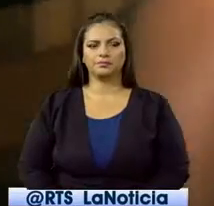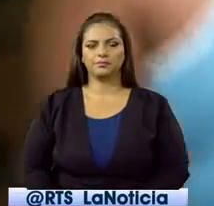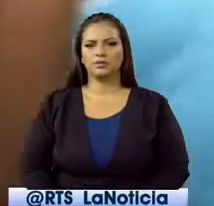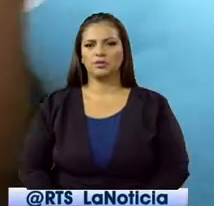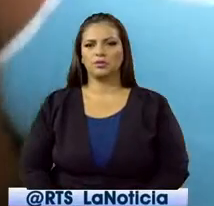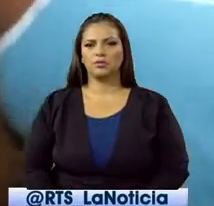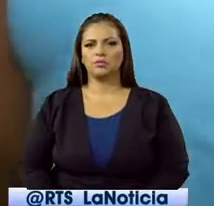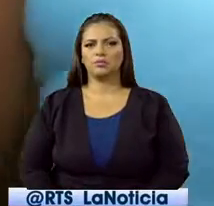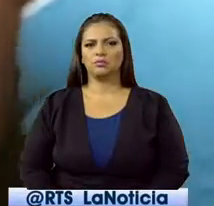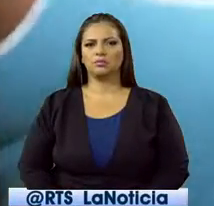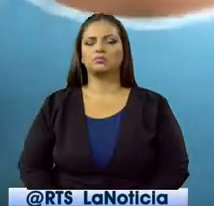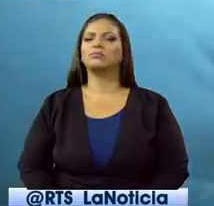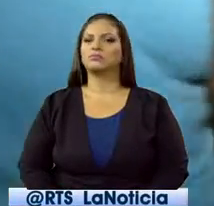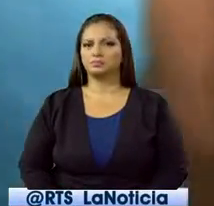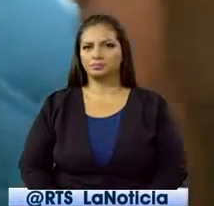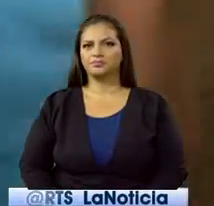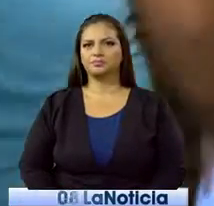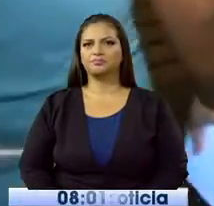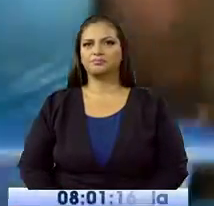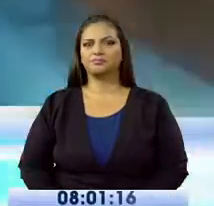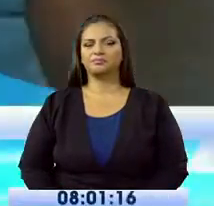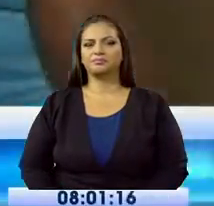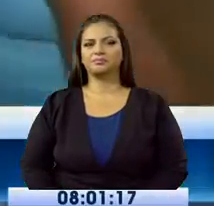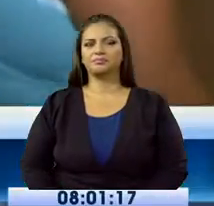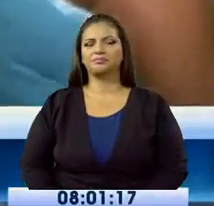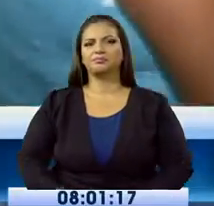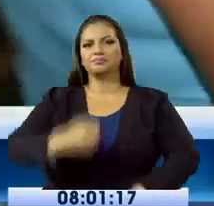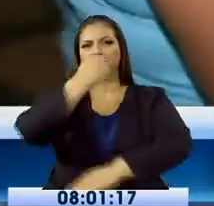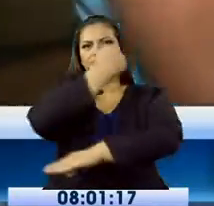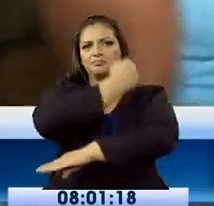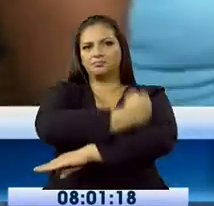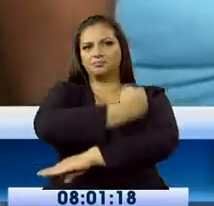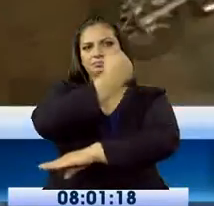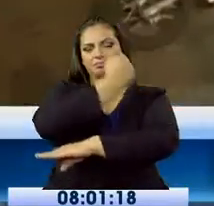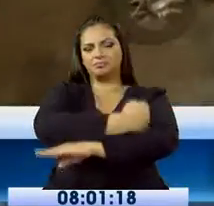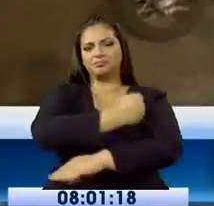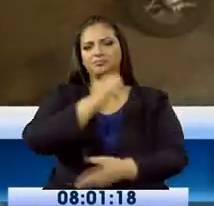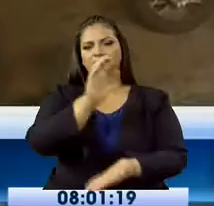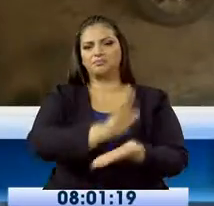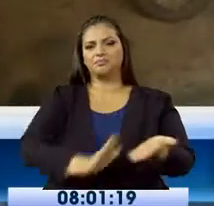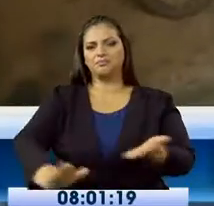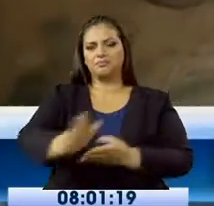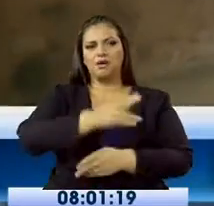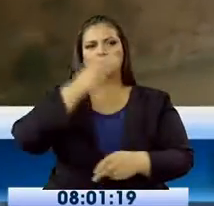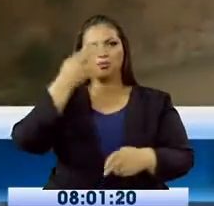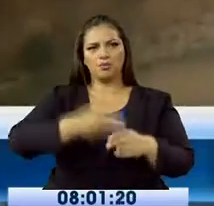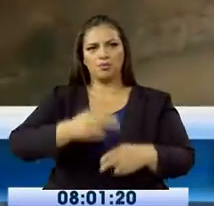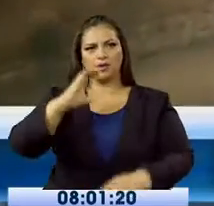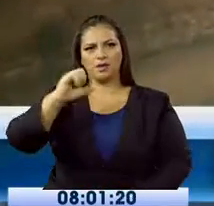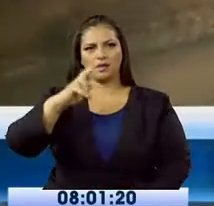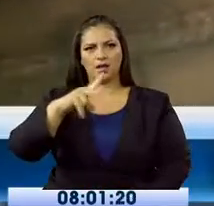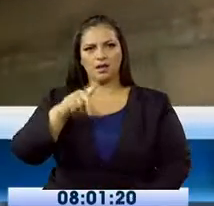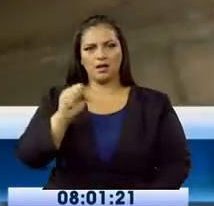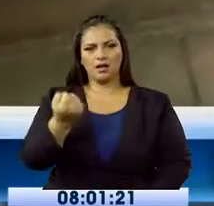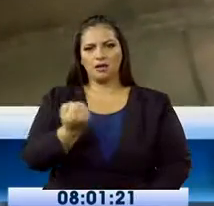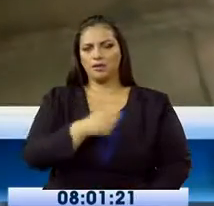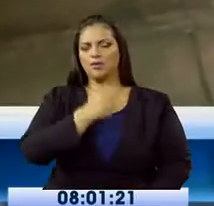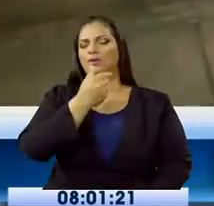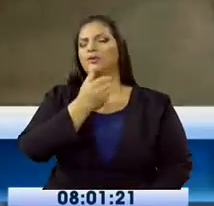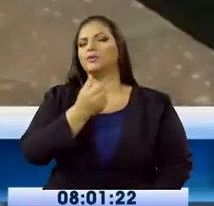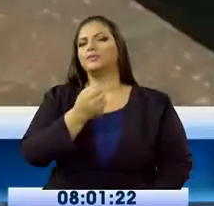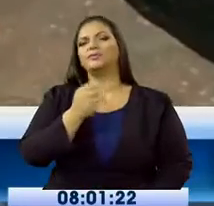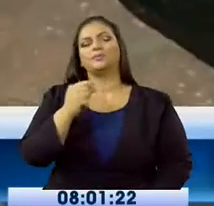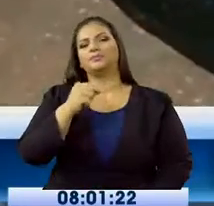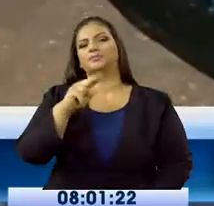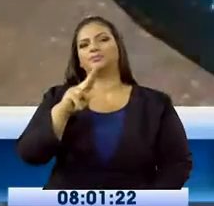Impresionados, se encontraban varios moradores de la cooperativa Carlos Guevara Moreno en la parroquia Pascuales, al noroeste de